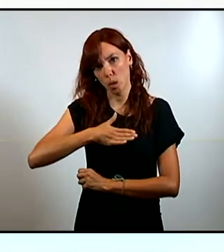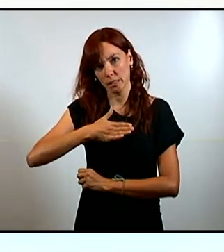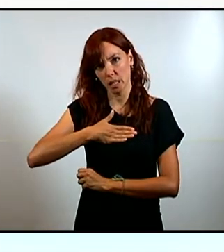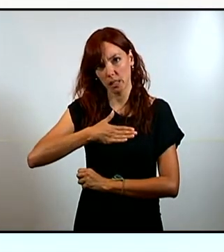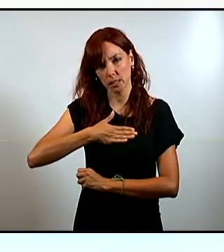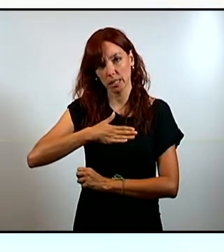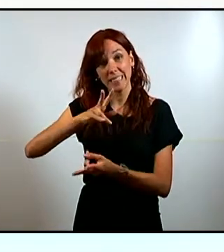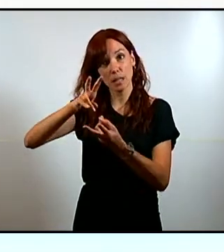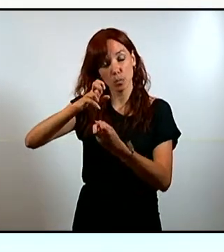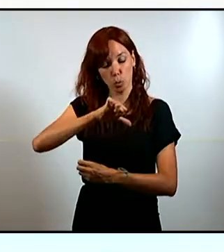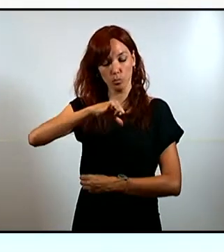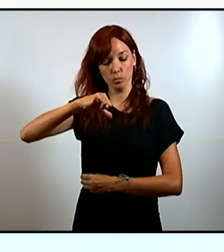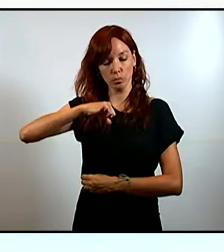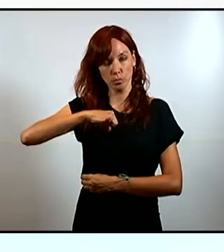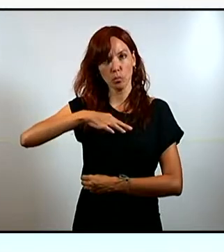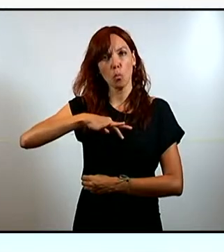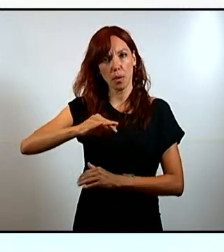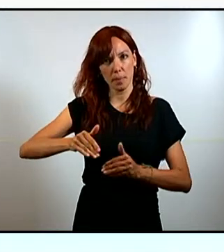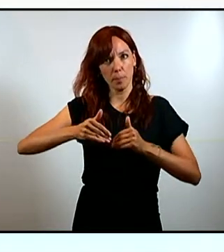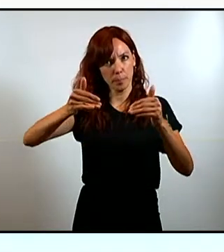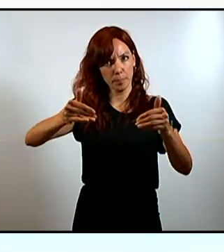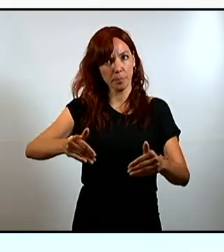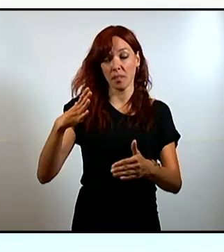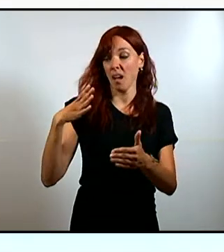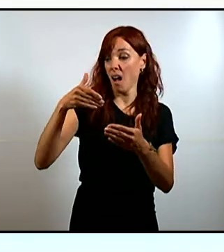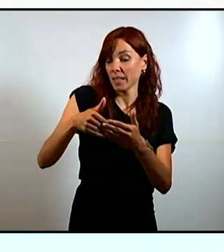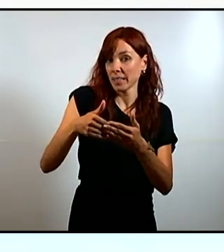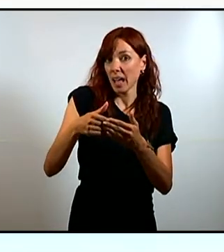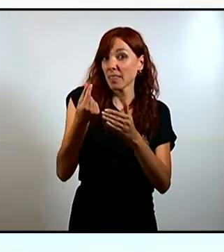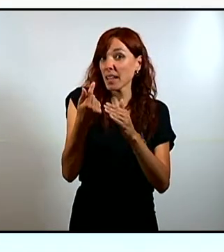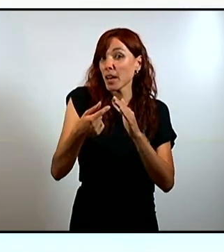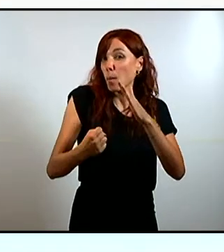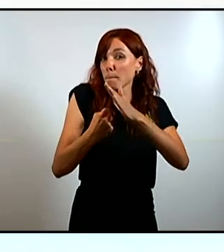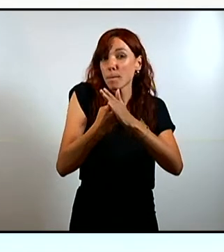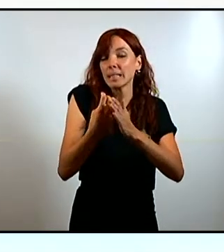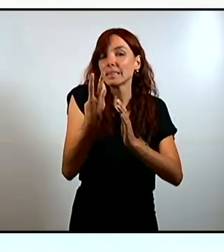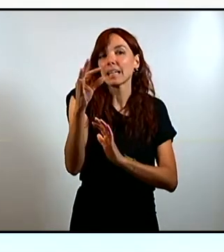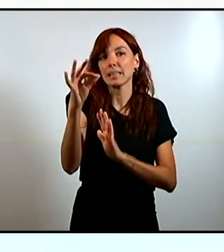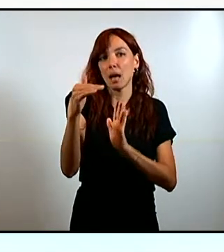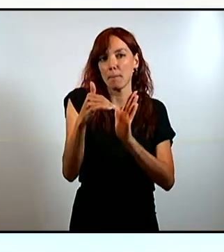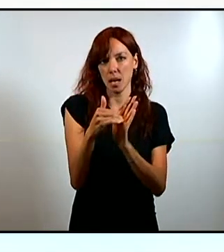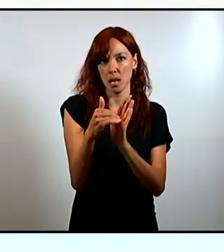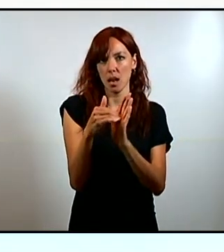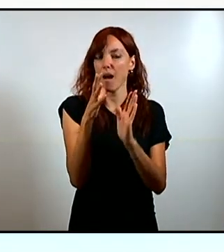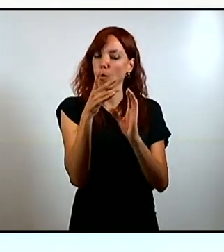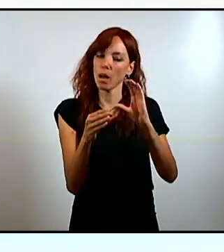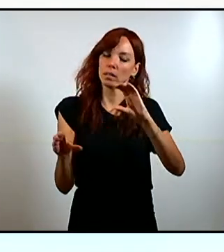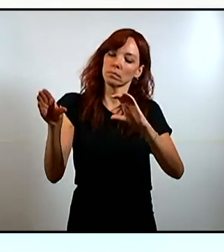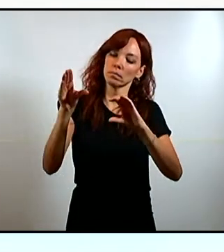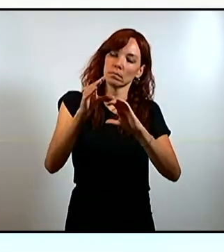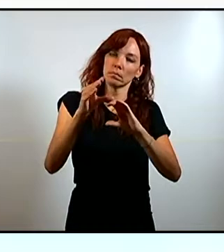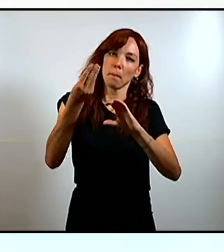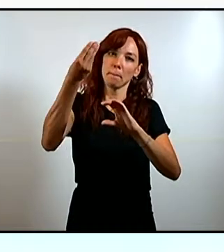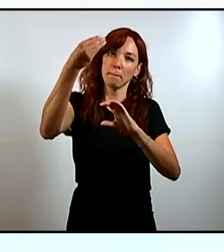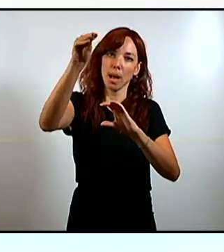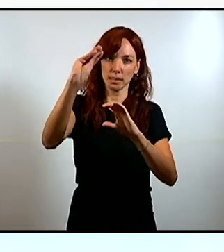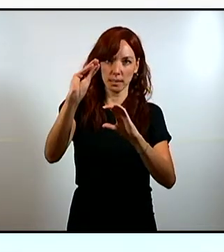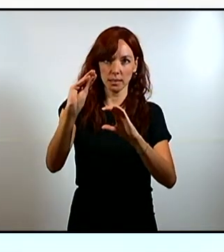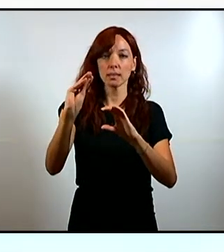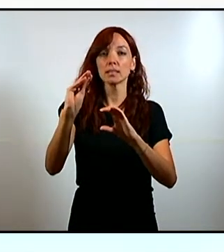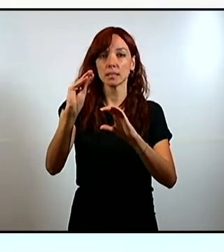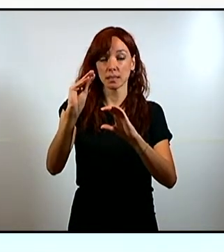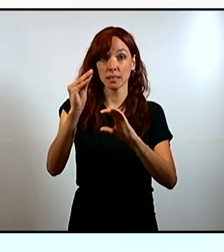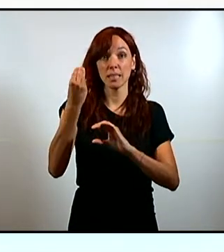propios. Hasta ahora eran 30.000 euros, hemos conseguido 70.000 euros más, que entran dentro de la idea y del programa de